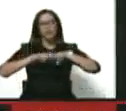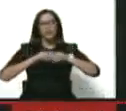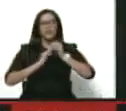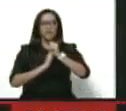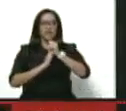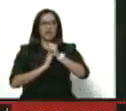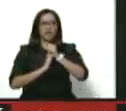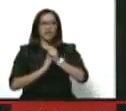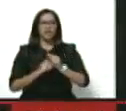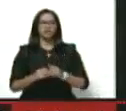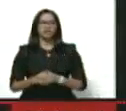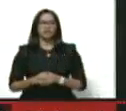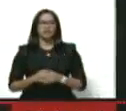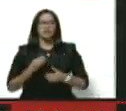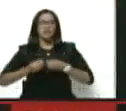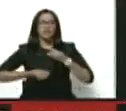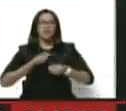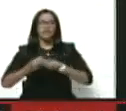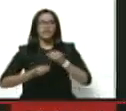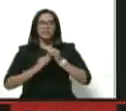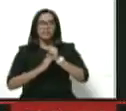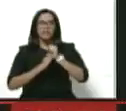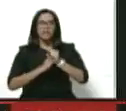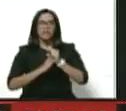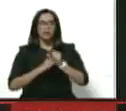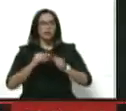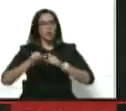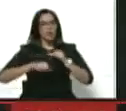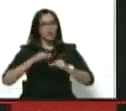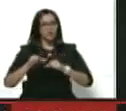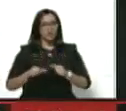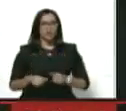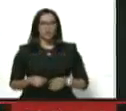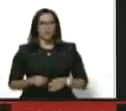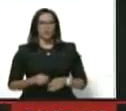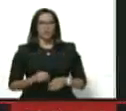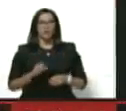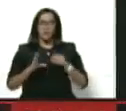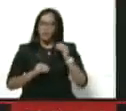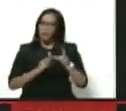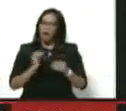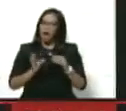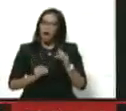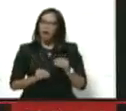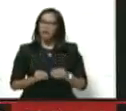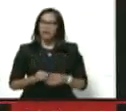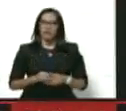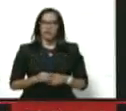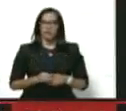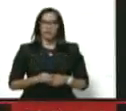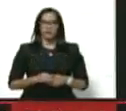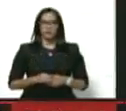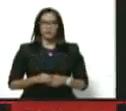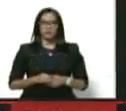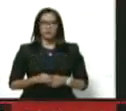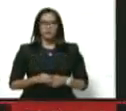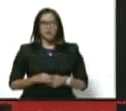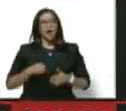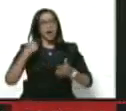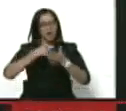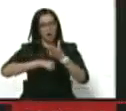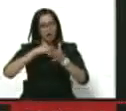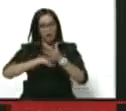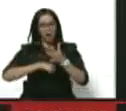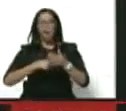de forjar liderazgo colectivo, ¿sabes? Lo que hemos hablado bastante todos estos días, la lucha contra